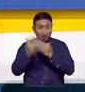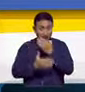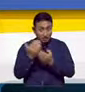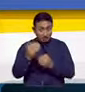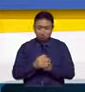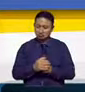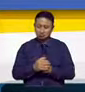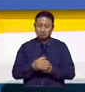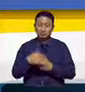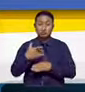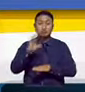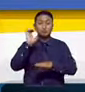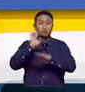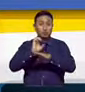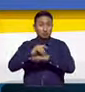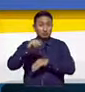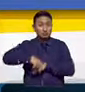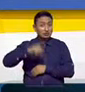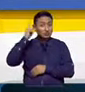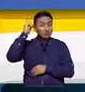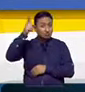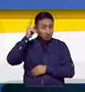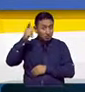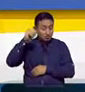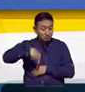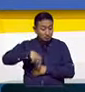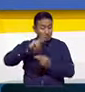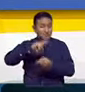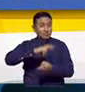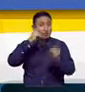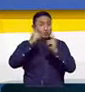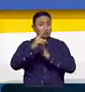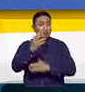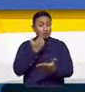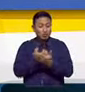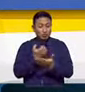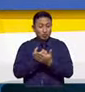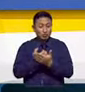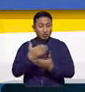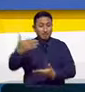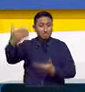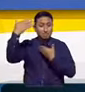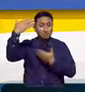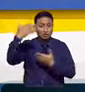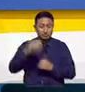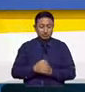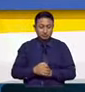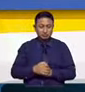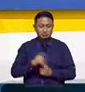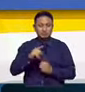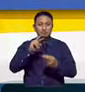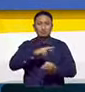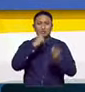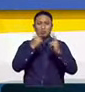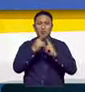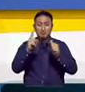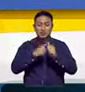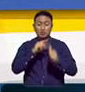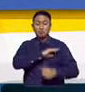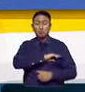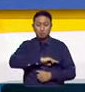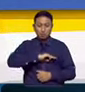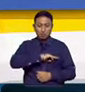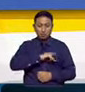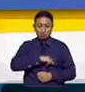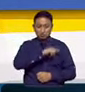necesita liderazgo y necesita reformas. Necesita reforma económica, reforma política, que requiere una reforma moral. Sí,